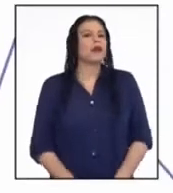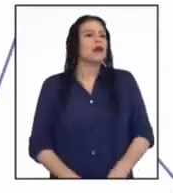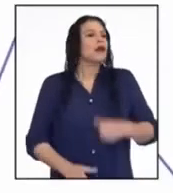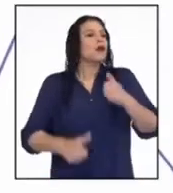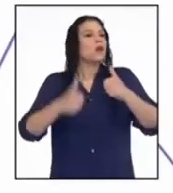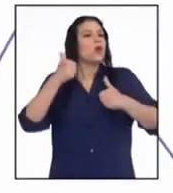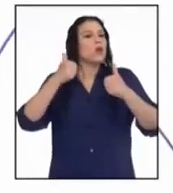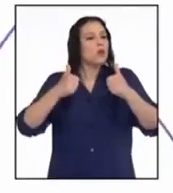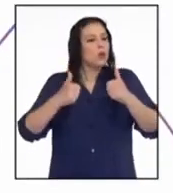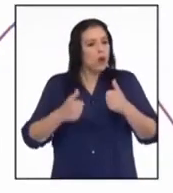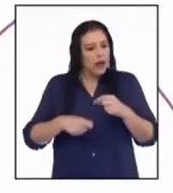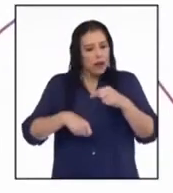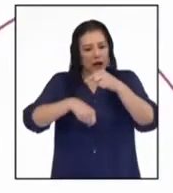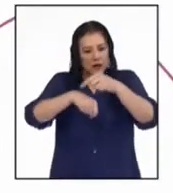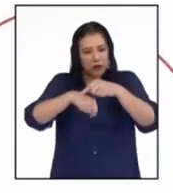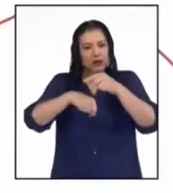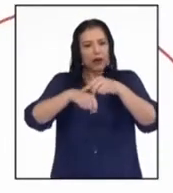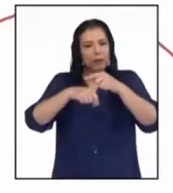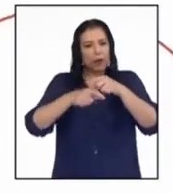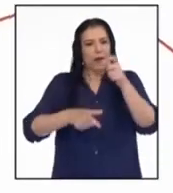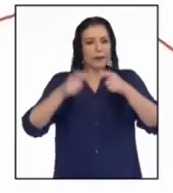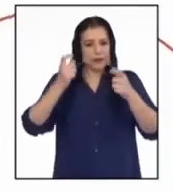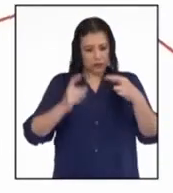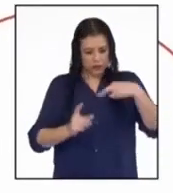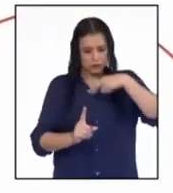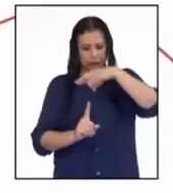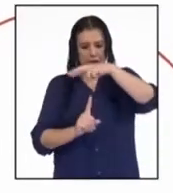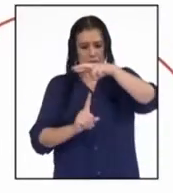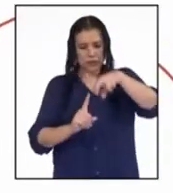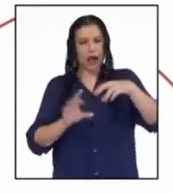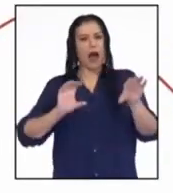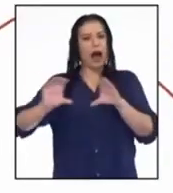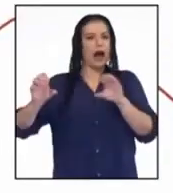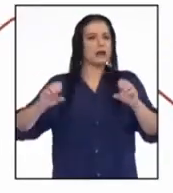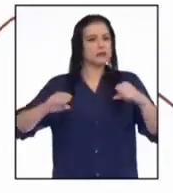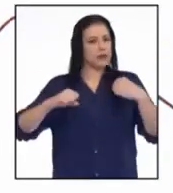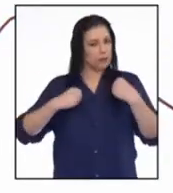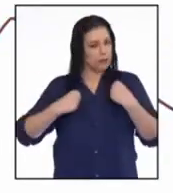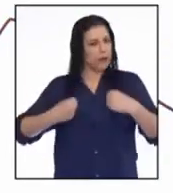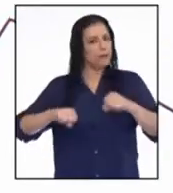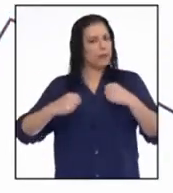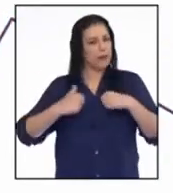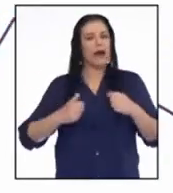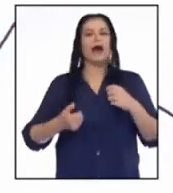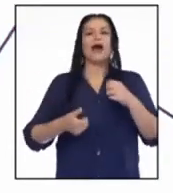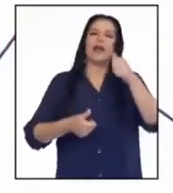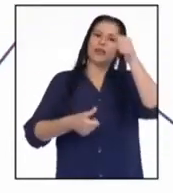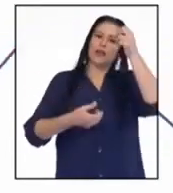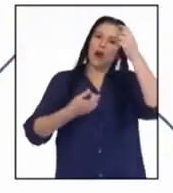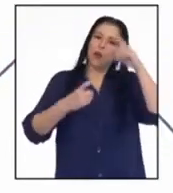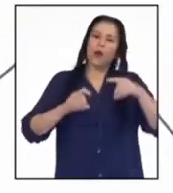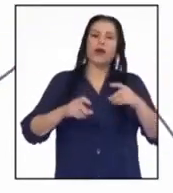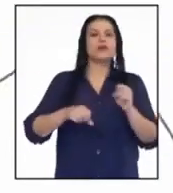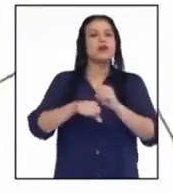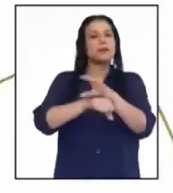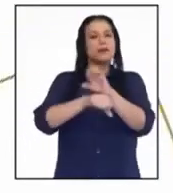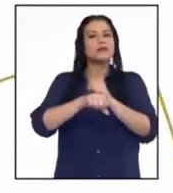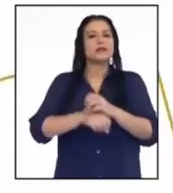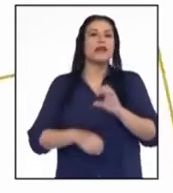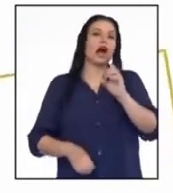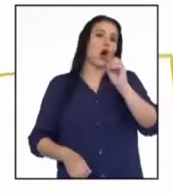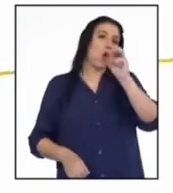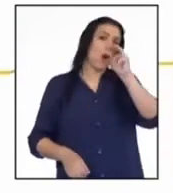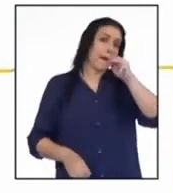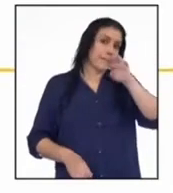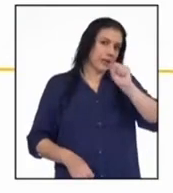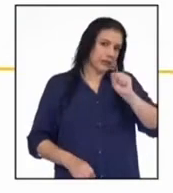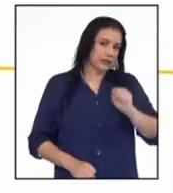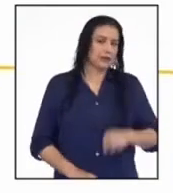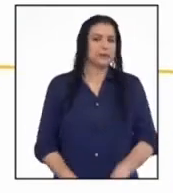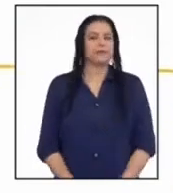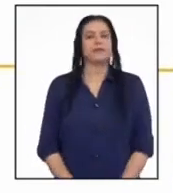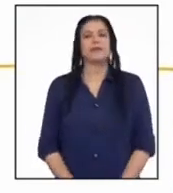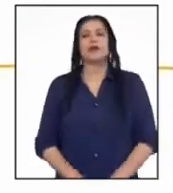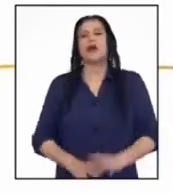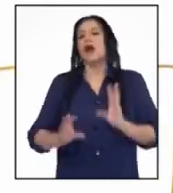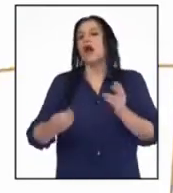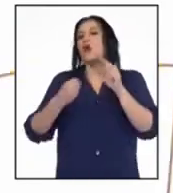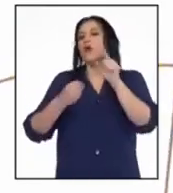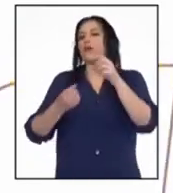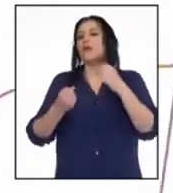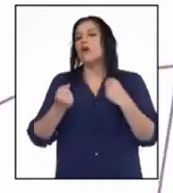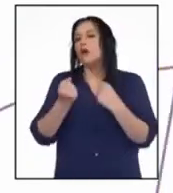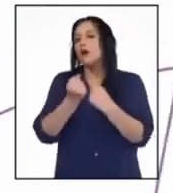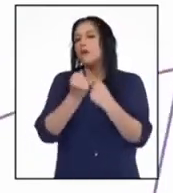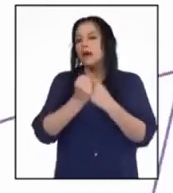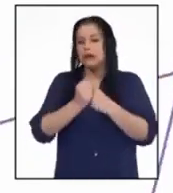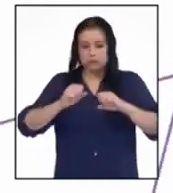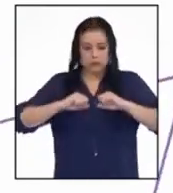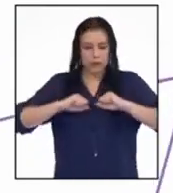qué frecuencia las personas de nuestro entorno realizan actividades físicas de acuerdo a las recomendaciones de la Organización Mundial de la Salud? ¿Cómo contribuye